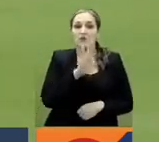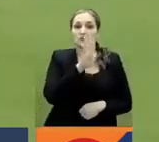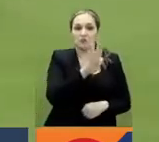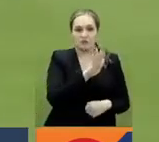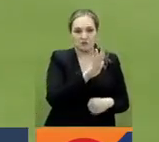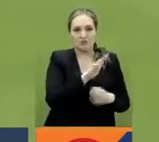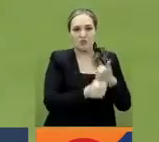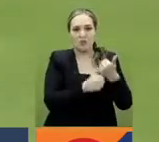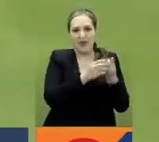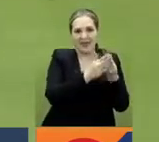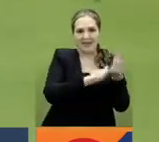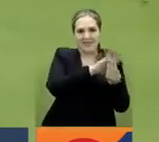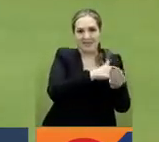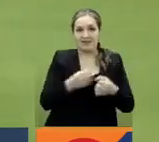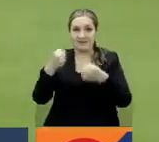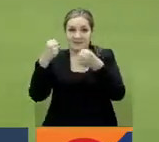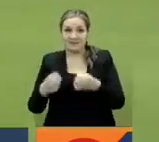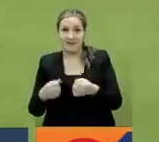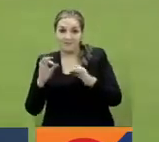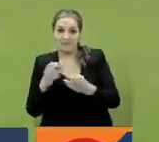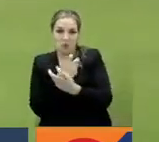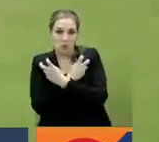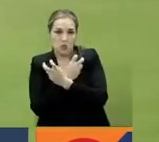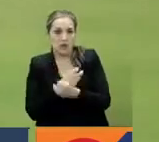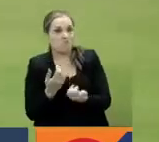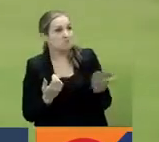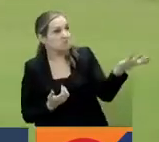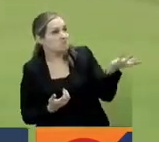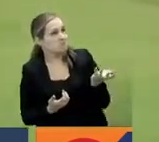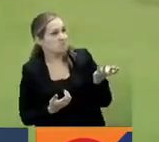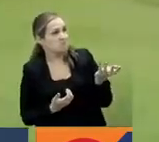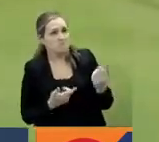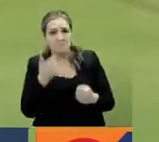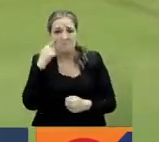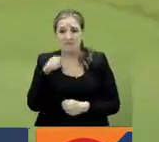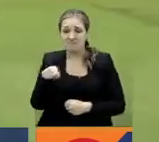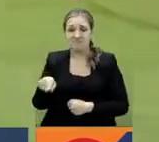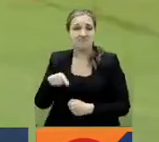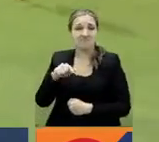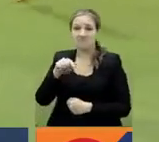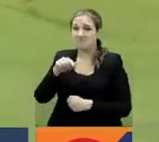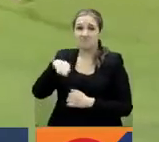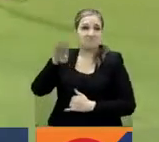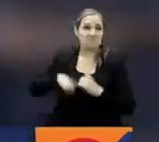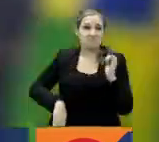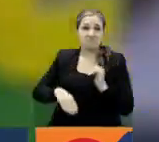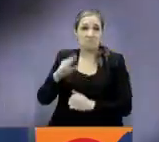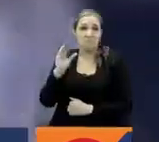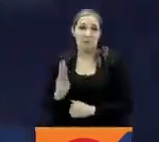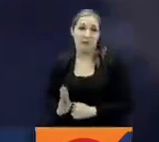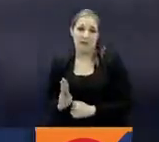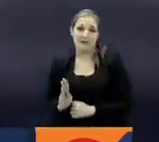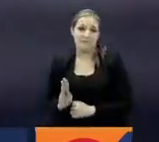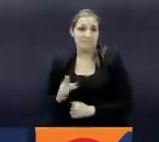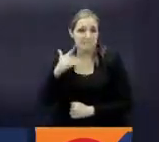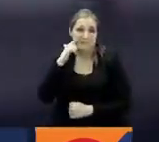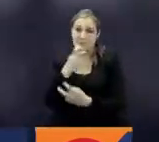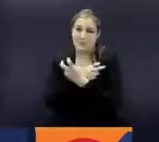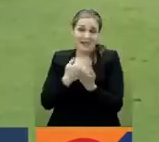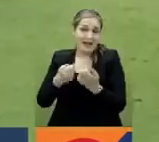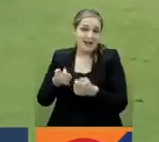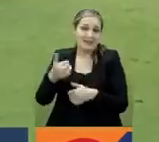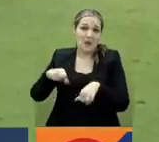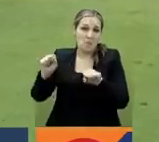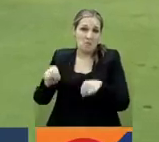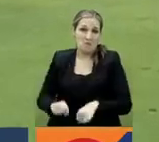con Amaury Torralbo, y es que definitivamente los Sopitas parecen estar condenados a esa segunda división porque se repartieron los puntos y tenían que era sumar, permitieron